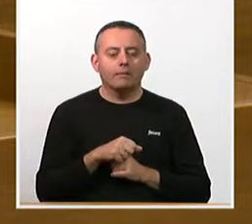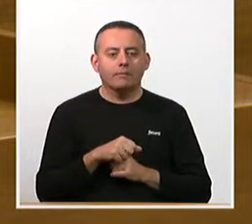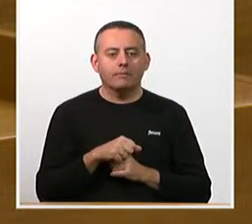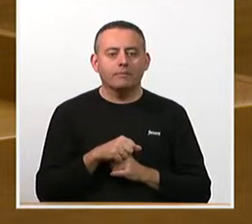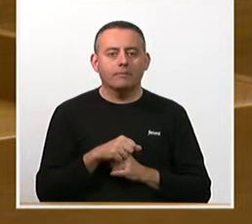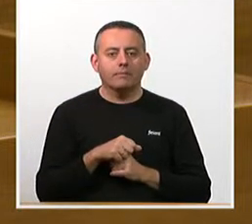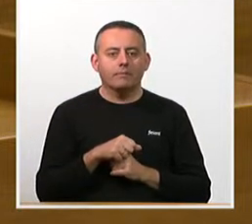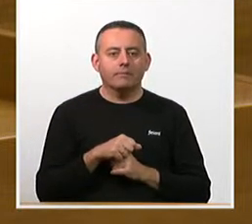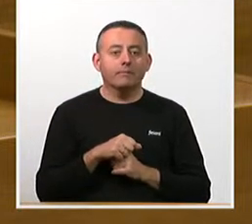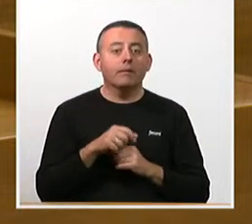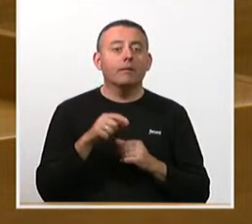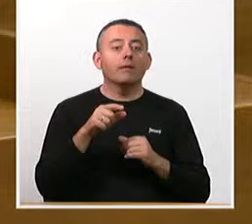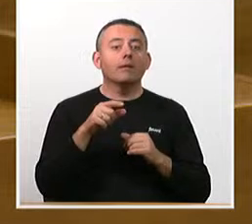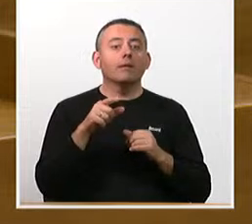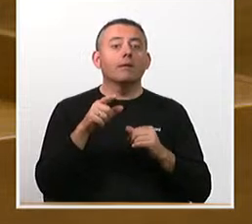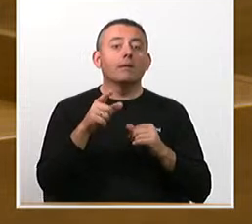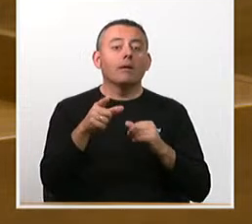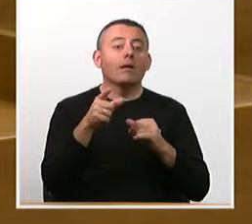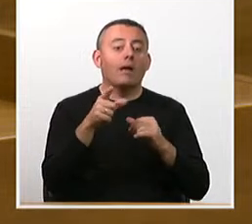como Tango